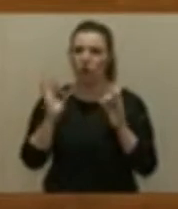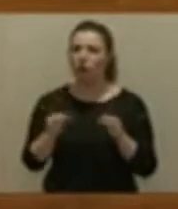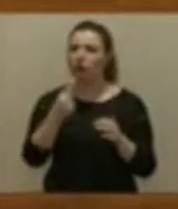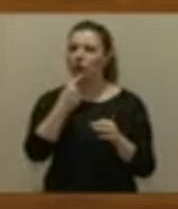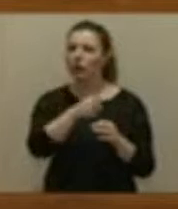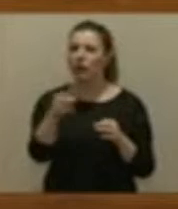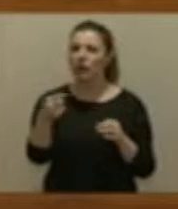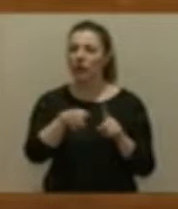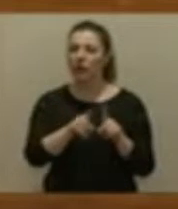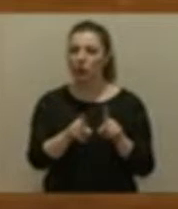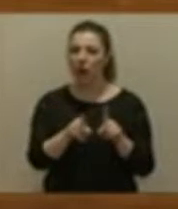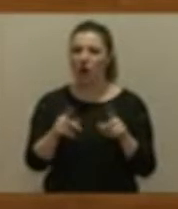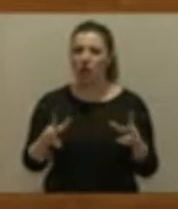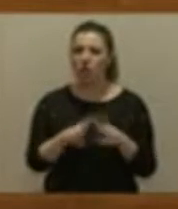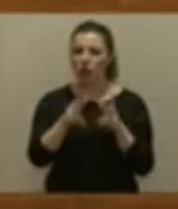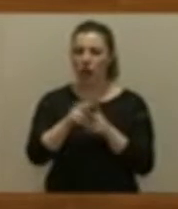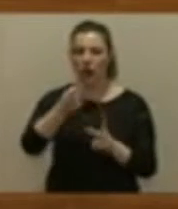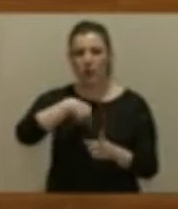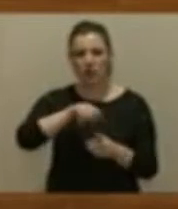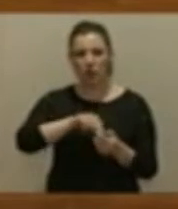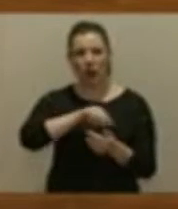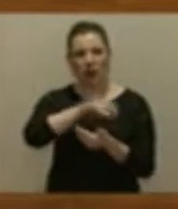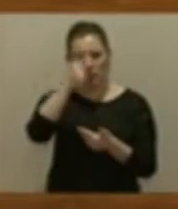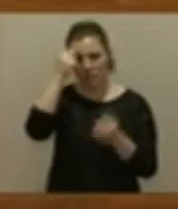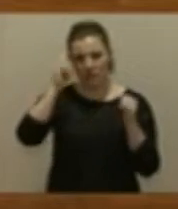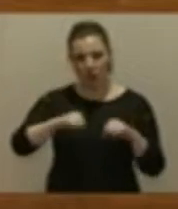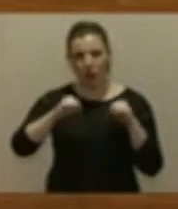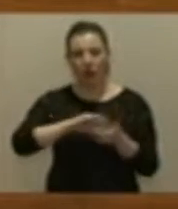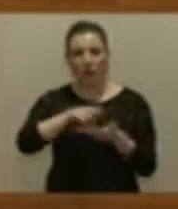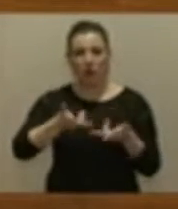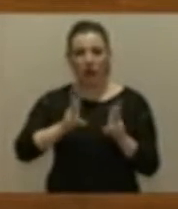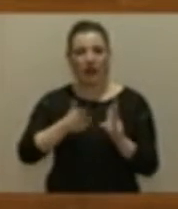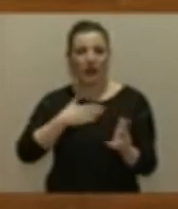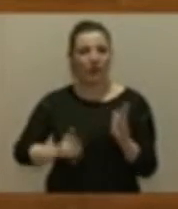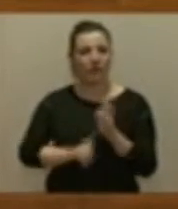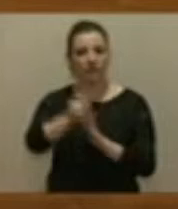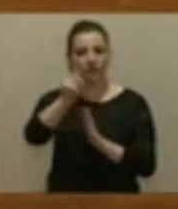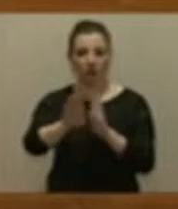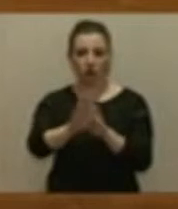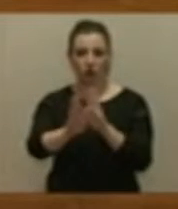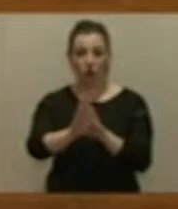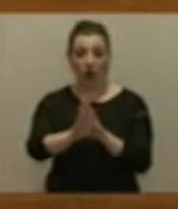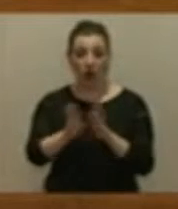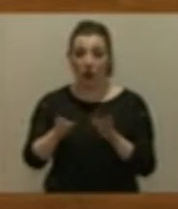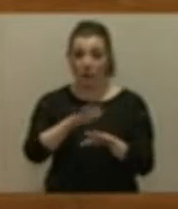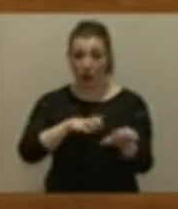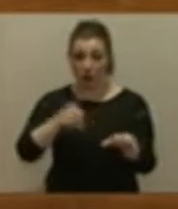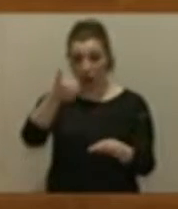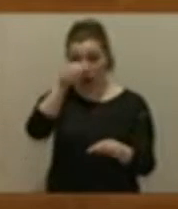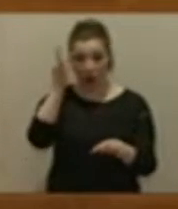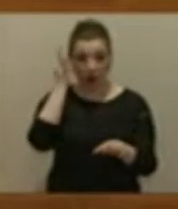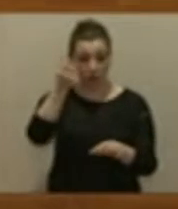nuestra sociedad había alcanzado la madurez democrática y quería seguir creciendo. Muchos y muchas de ustedes no quisieron